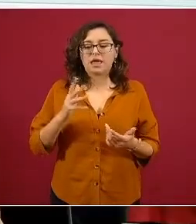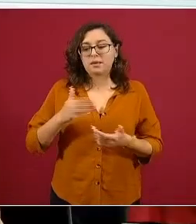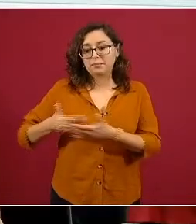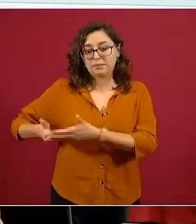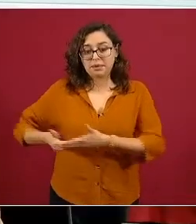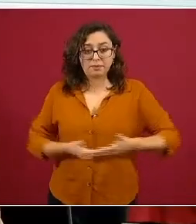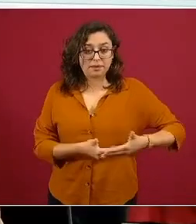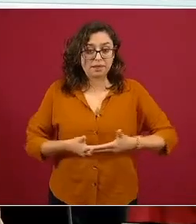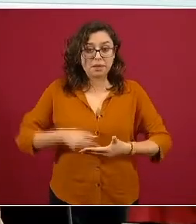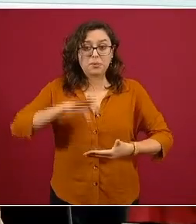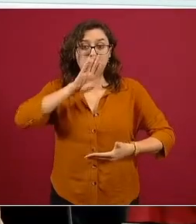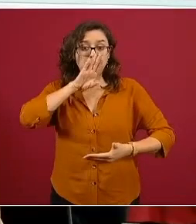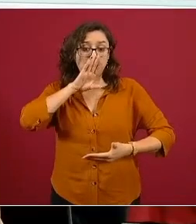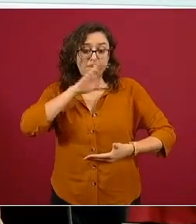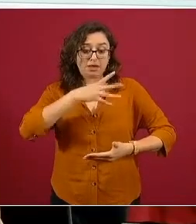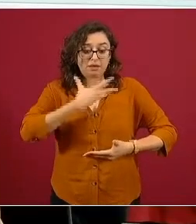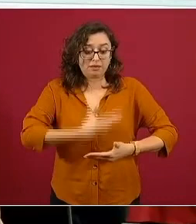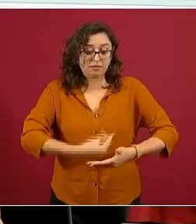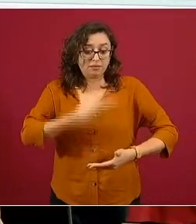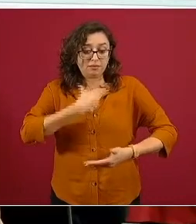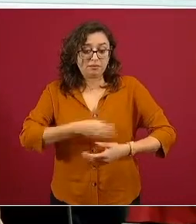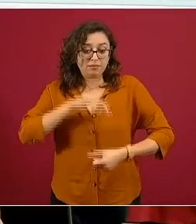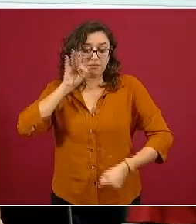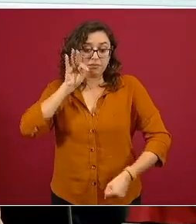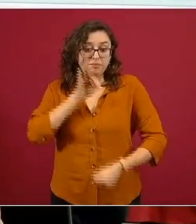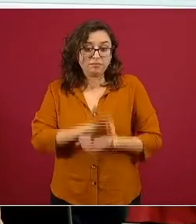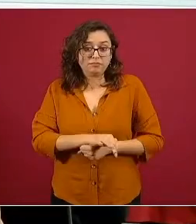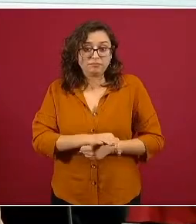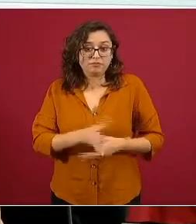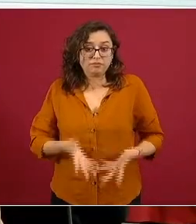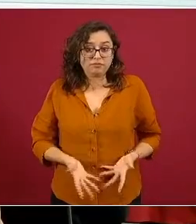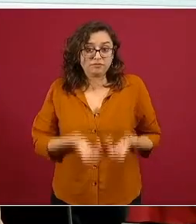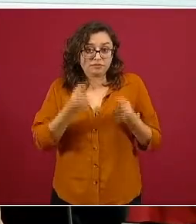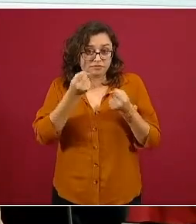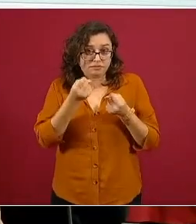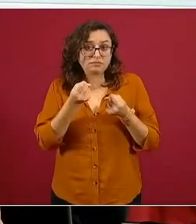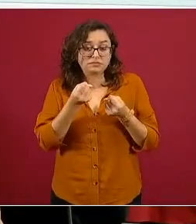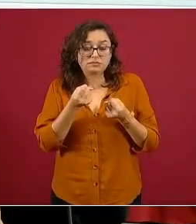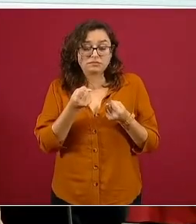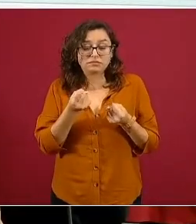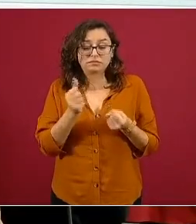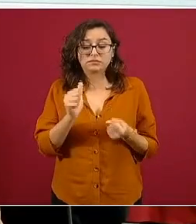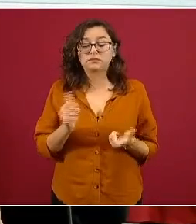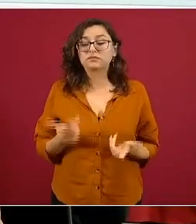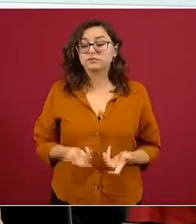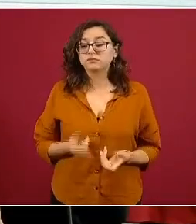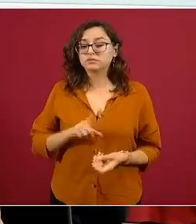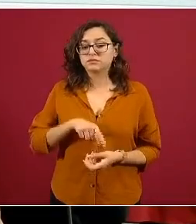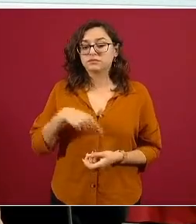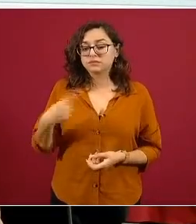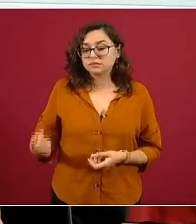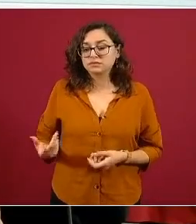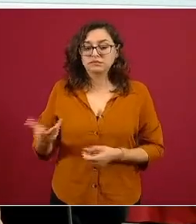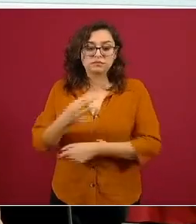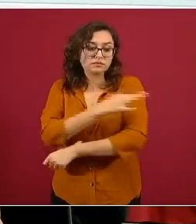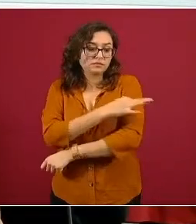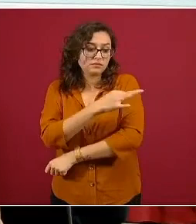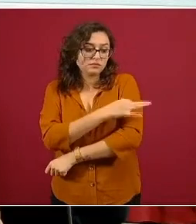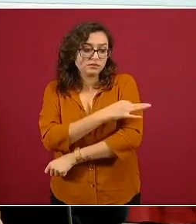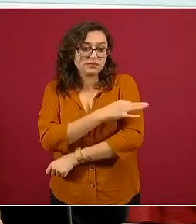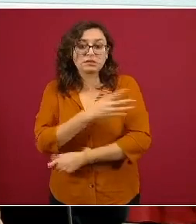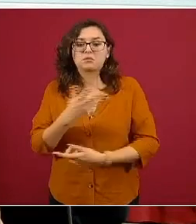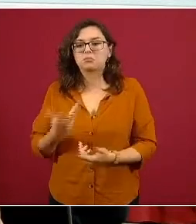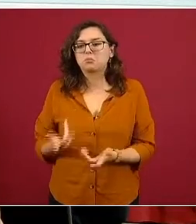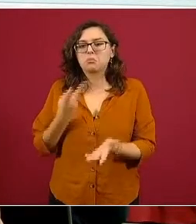pone en contacto con el agente, se los come, dijéramos, se acaban los anticuerpos. Eso se llama inmunidad pasiva.